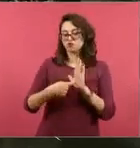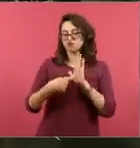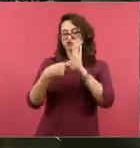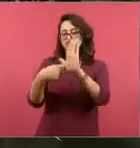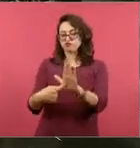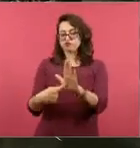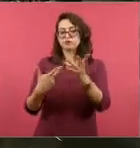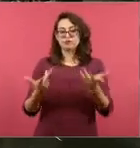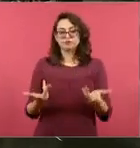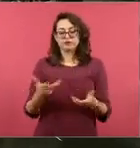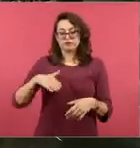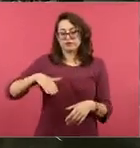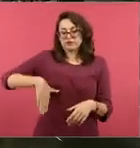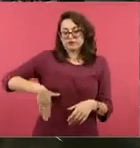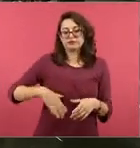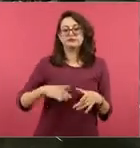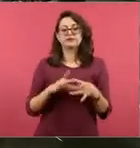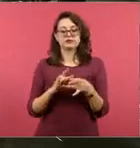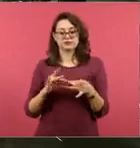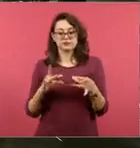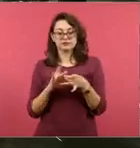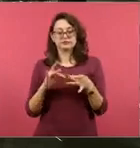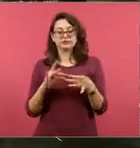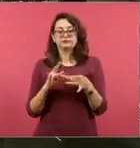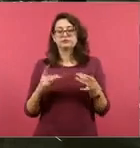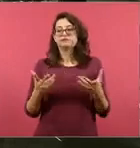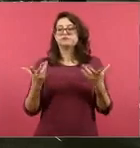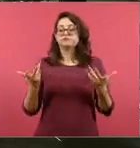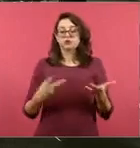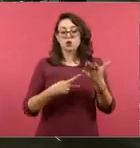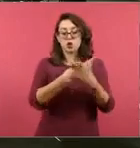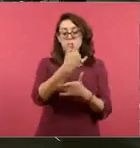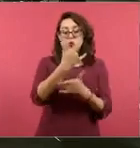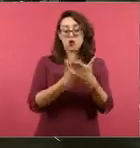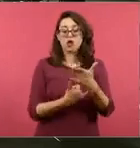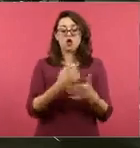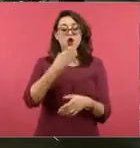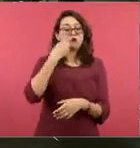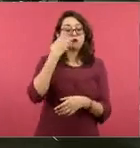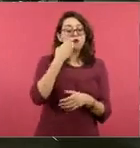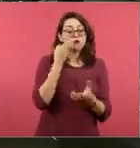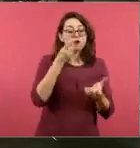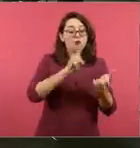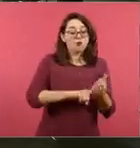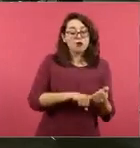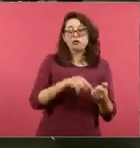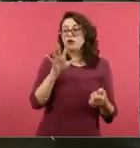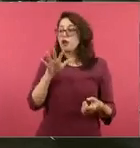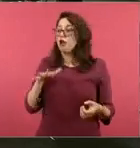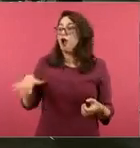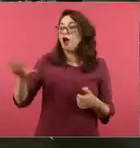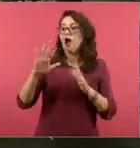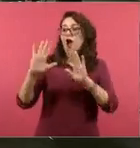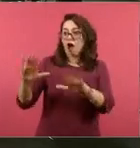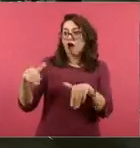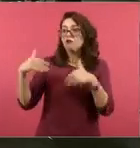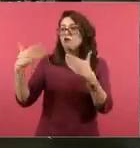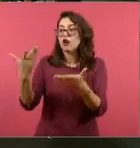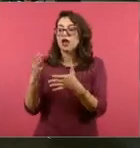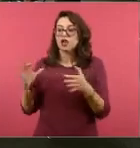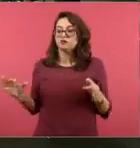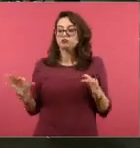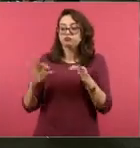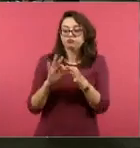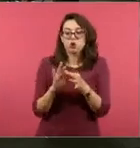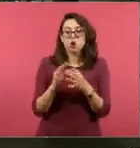ya anticipó Alberto, tienen que ver con la vida cotidiana y con la realidad de cada uno de nuestros estudiantes.